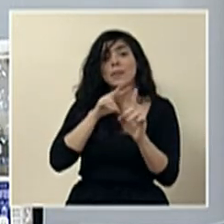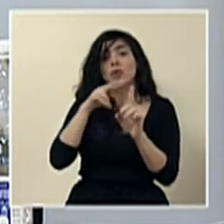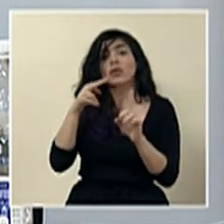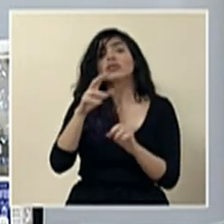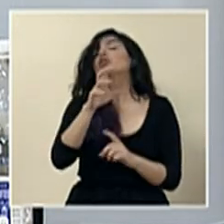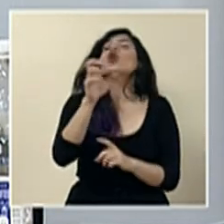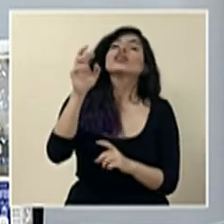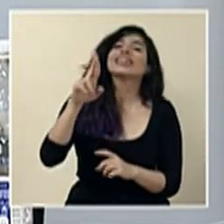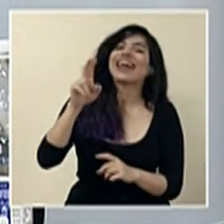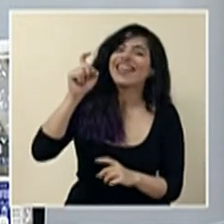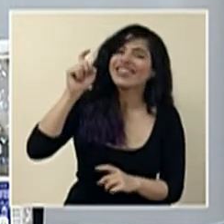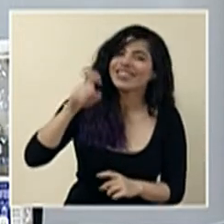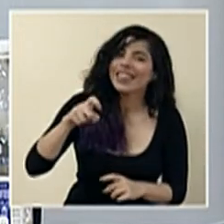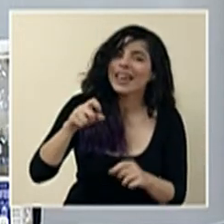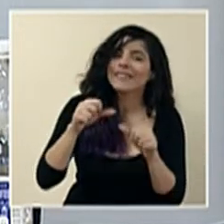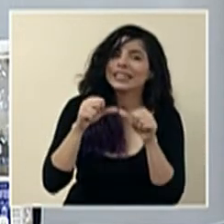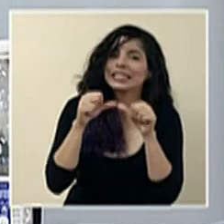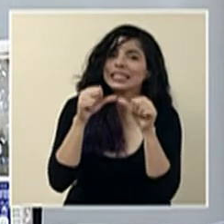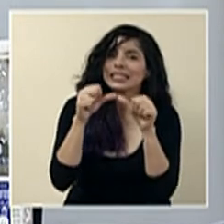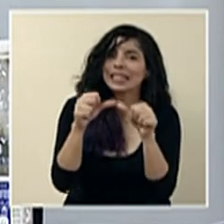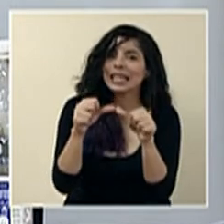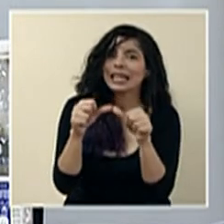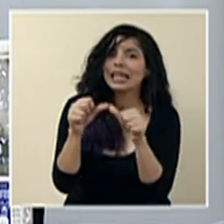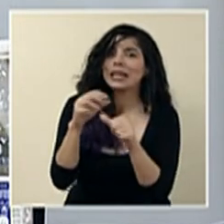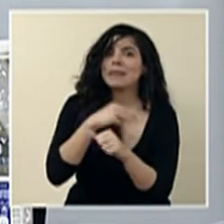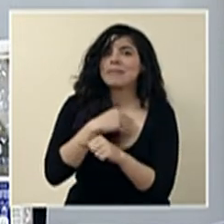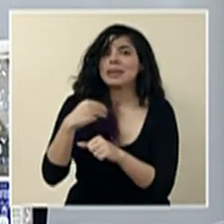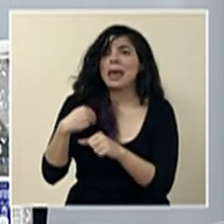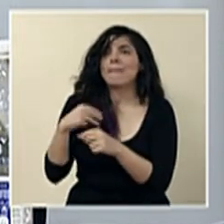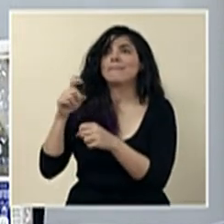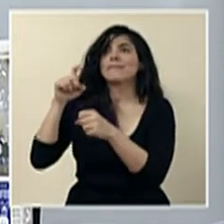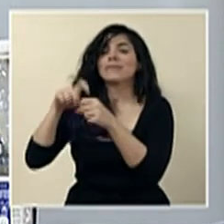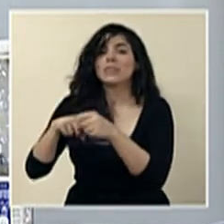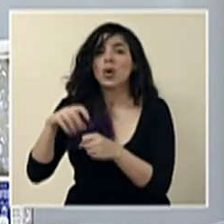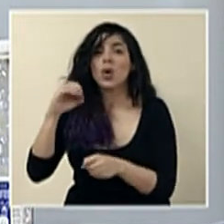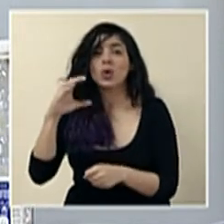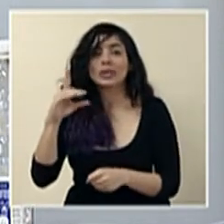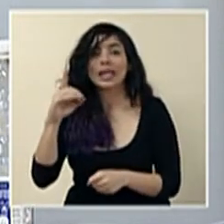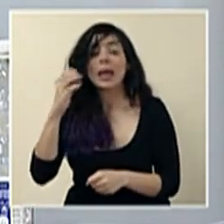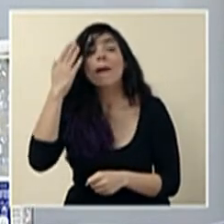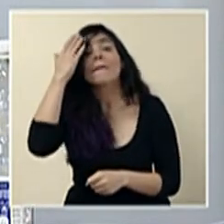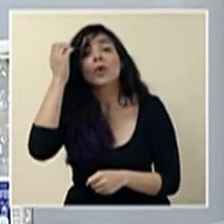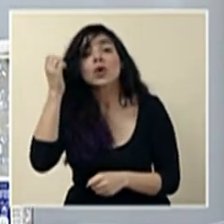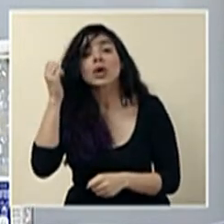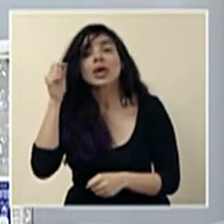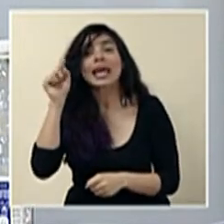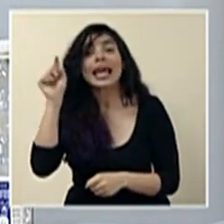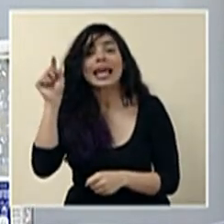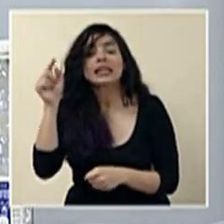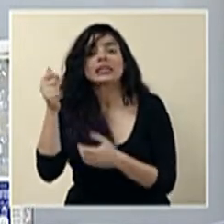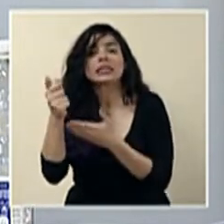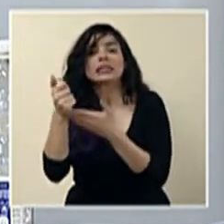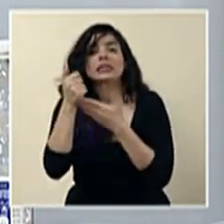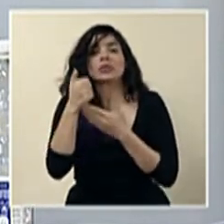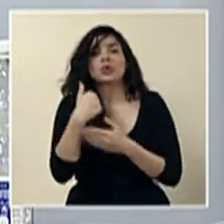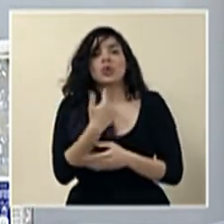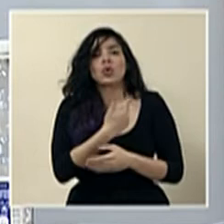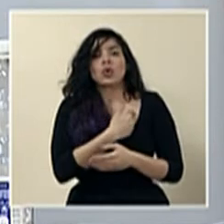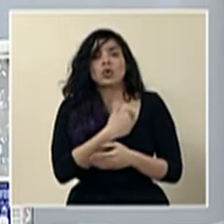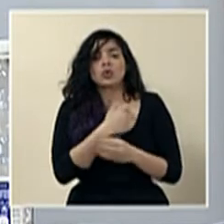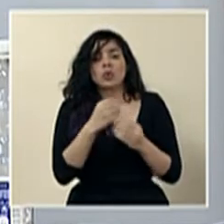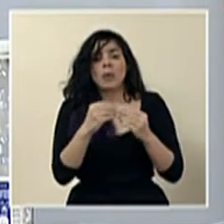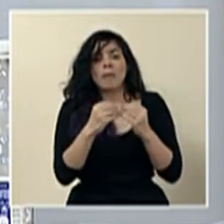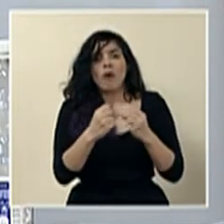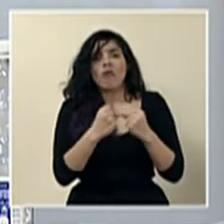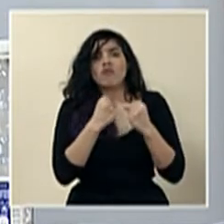Costa Rica debe continuar con su membresía en la OCDE, porque eso nos va a ayudar al renacimiento